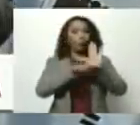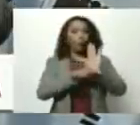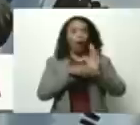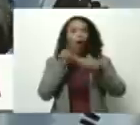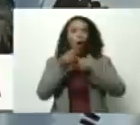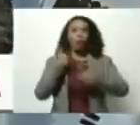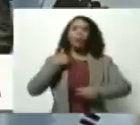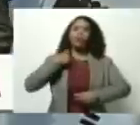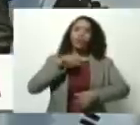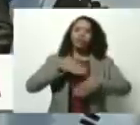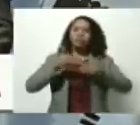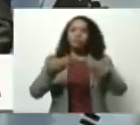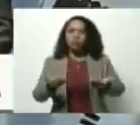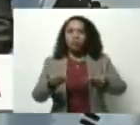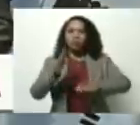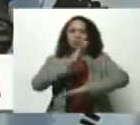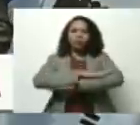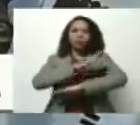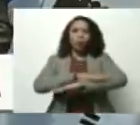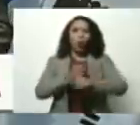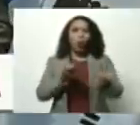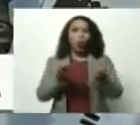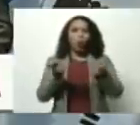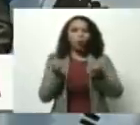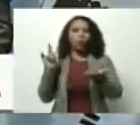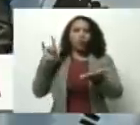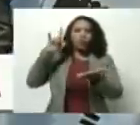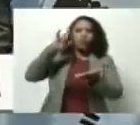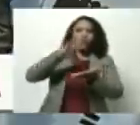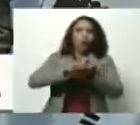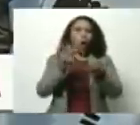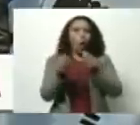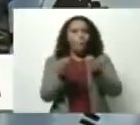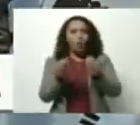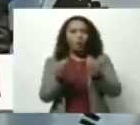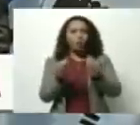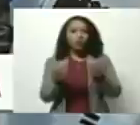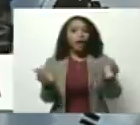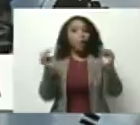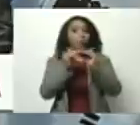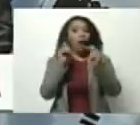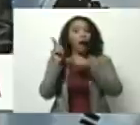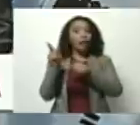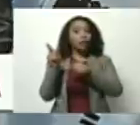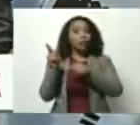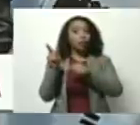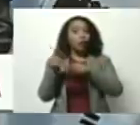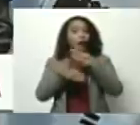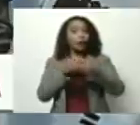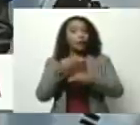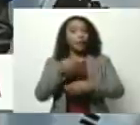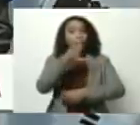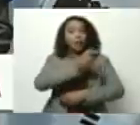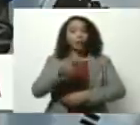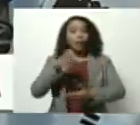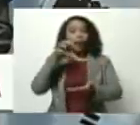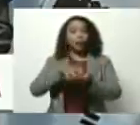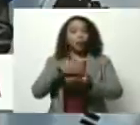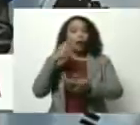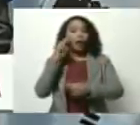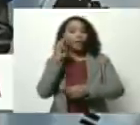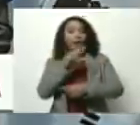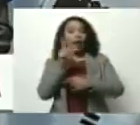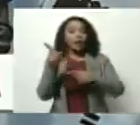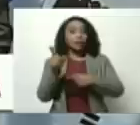cómo tienen que actuar los controladores aéreos. Igual eso va para agentes del Estado que tengan que ver,